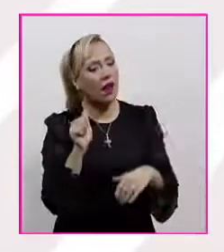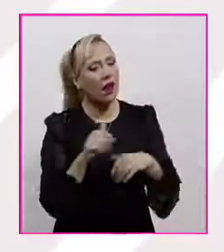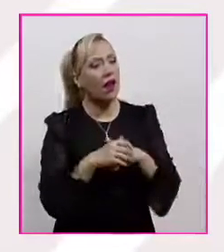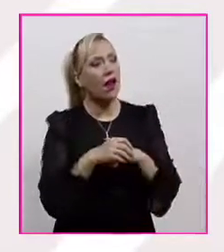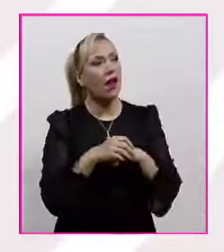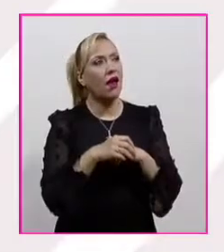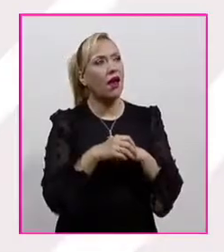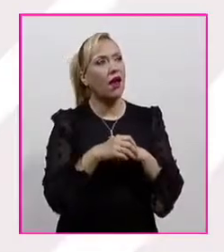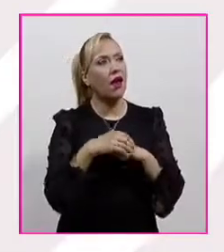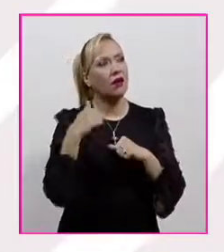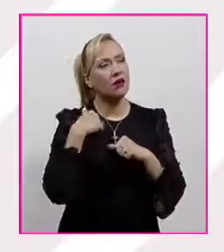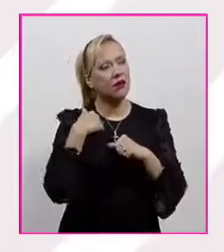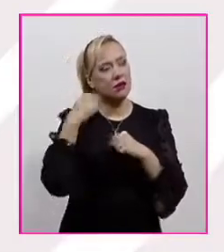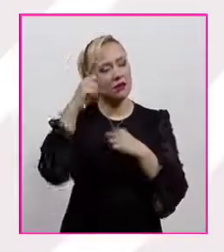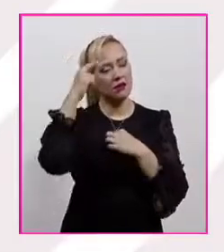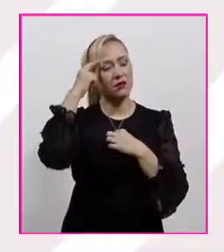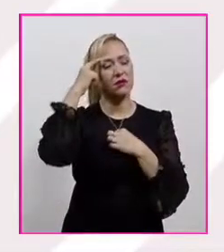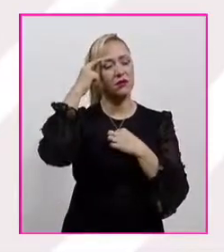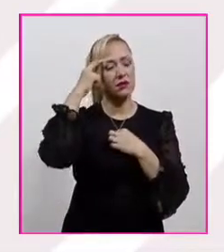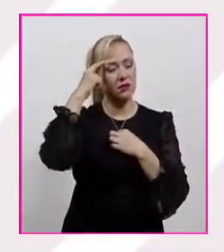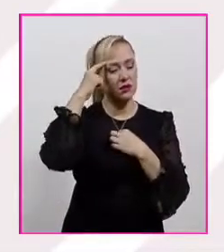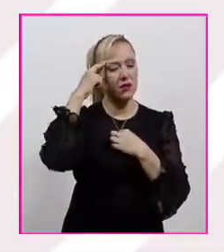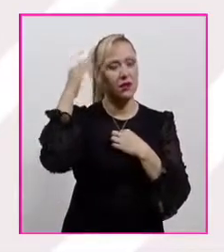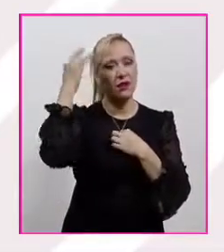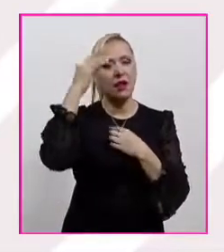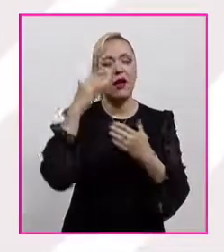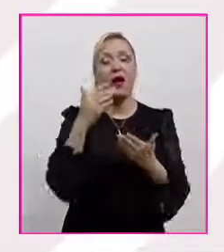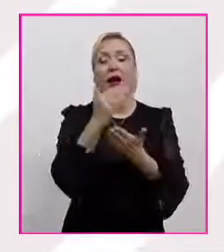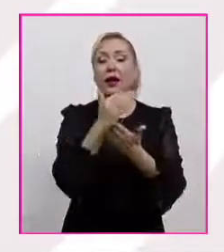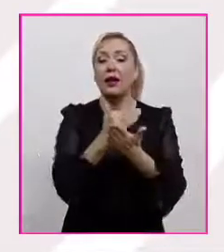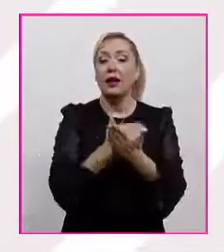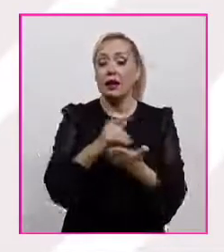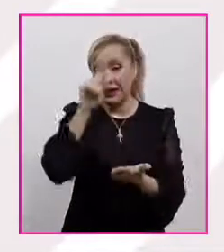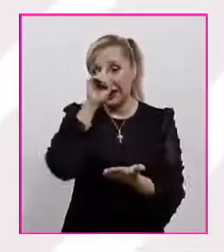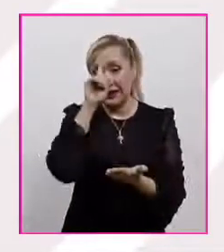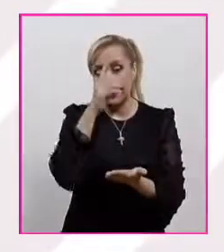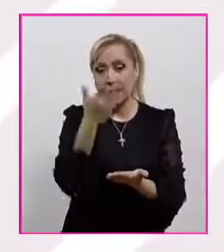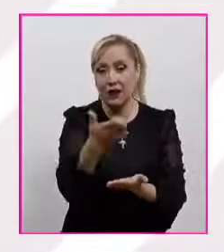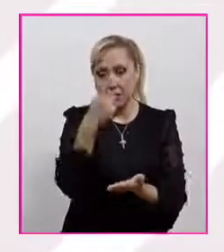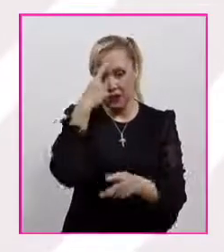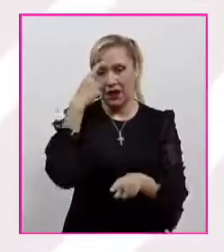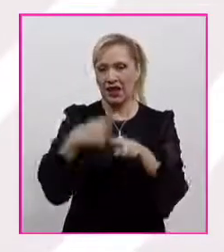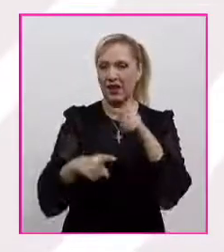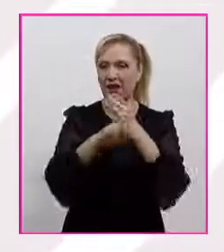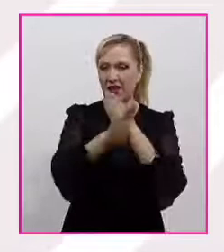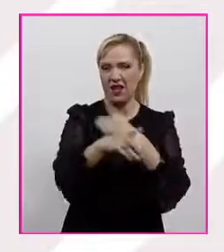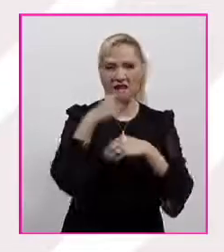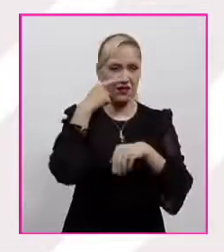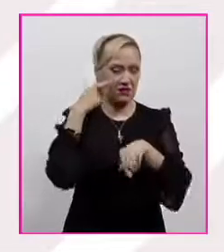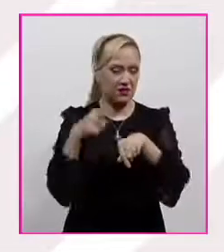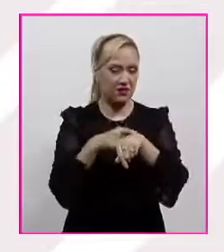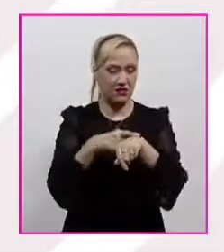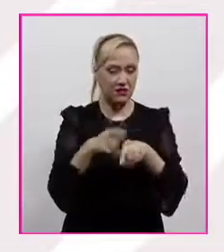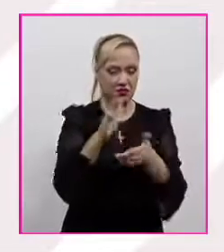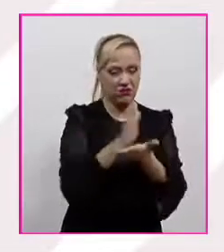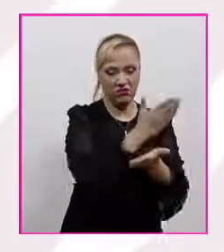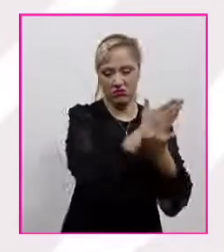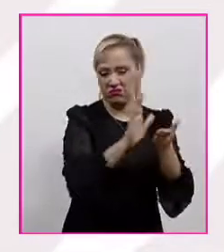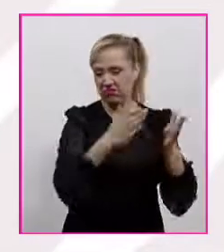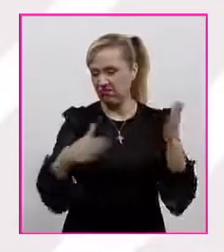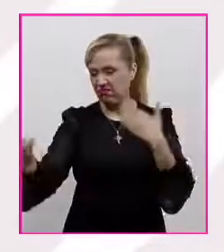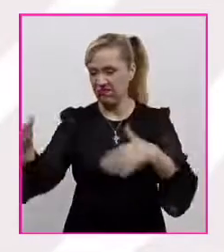estaba recordando esta guía para evitar el perfilamiento racial que se trabajó desde CONAPRED, en